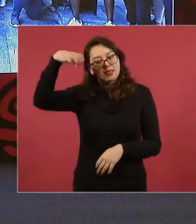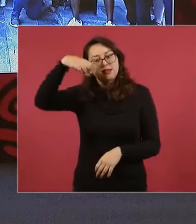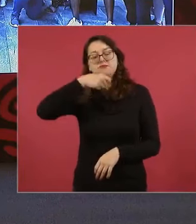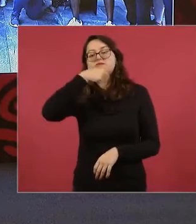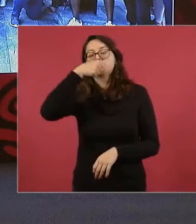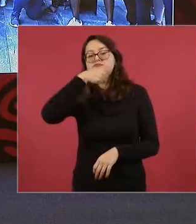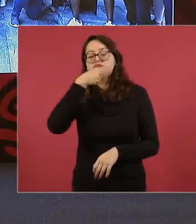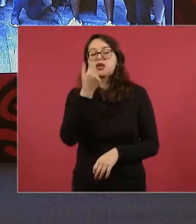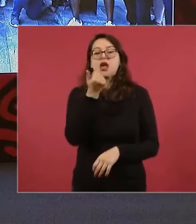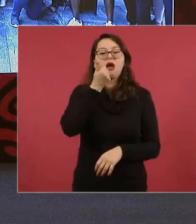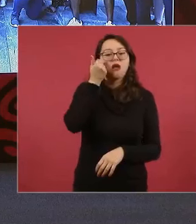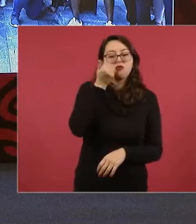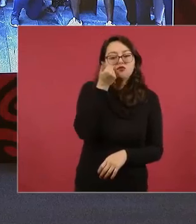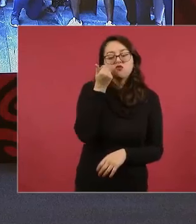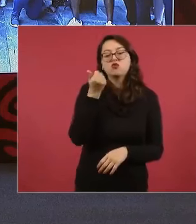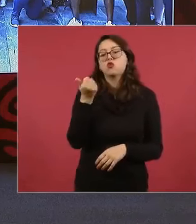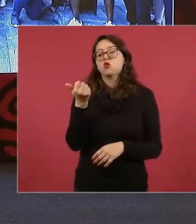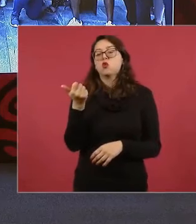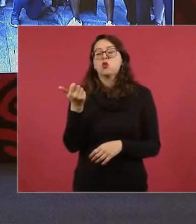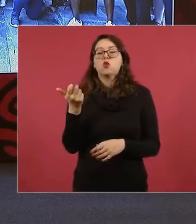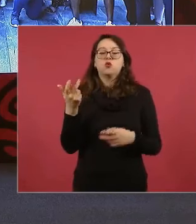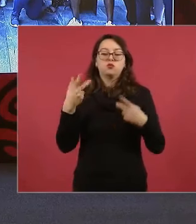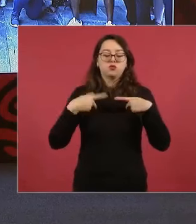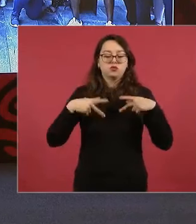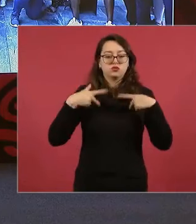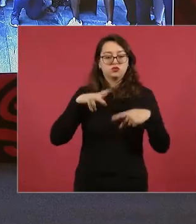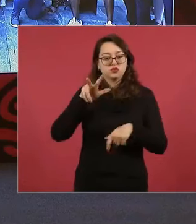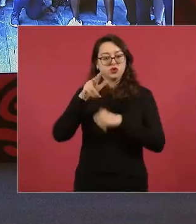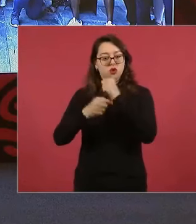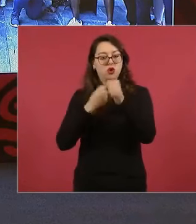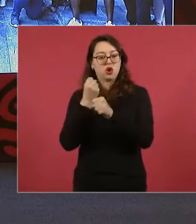menores de edad y personas de movilidad reducida, 1986.